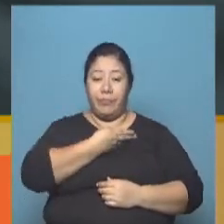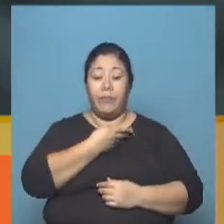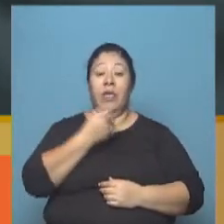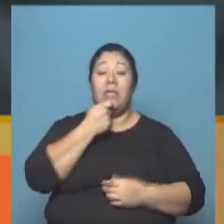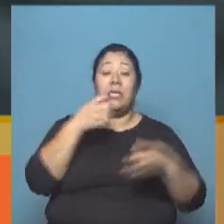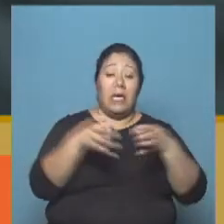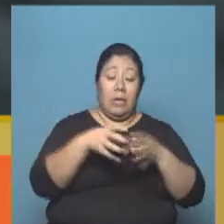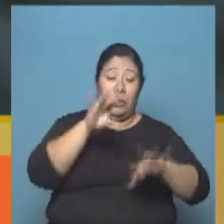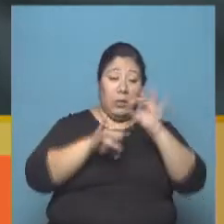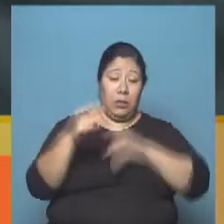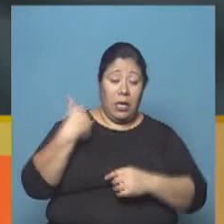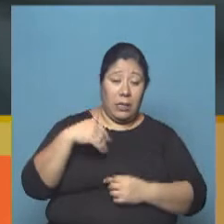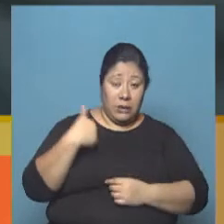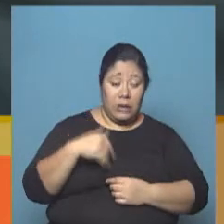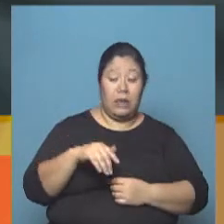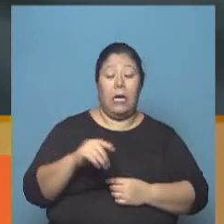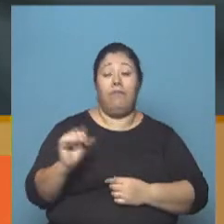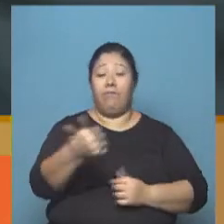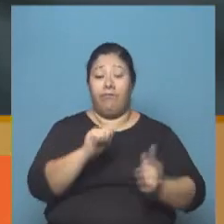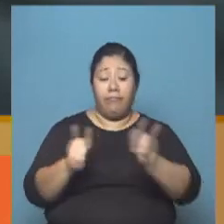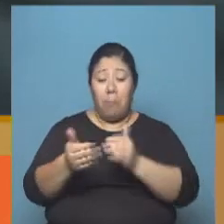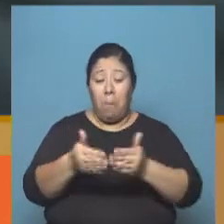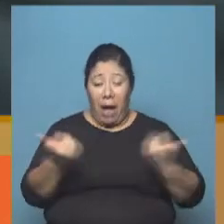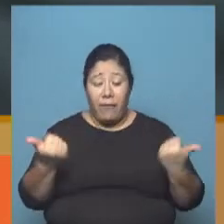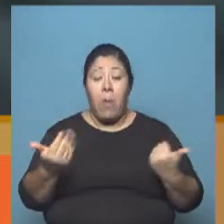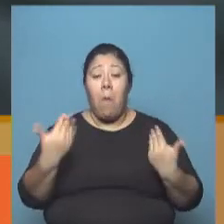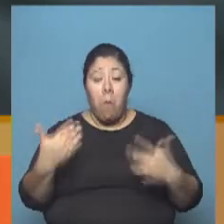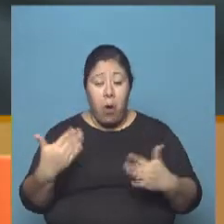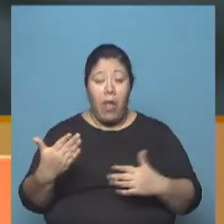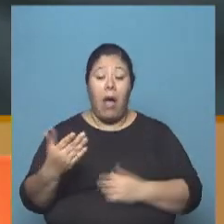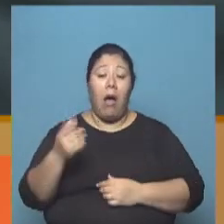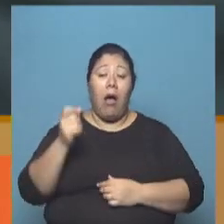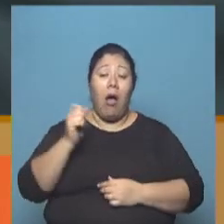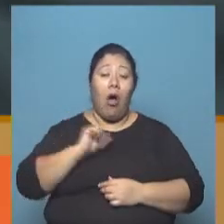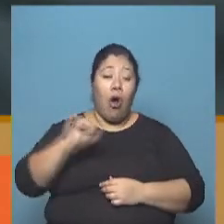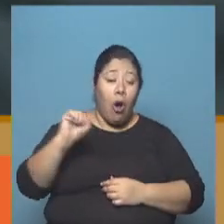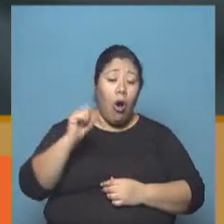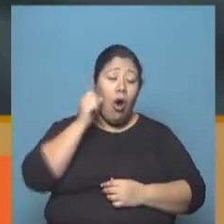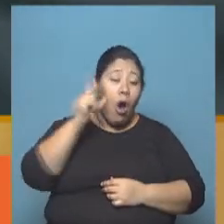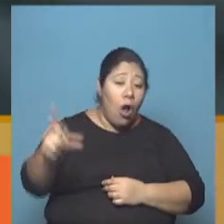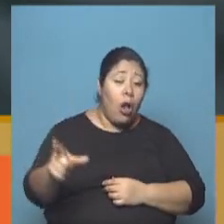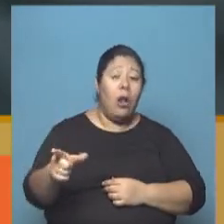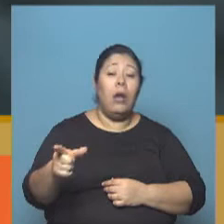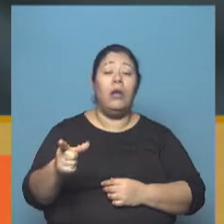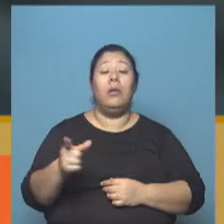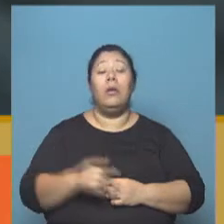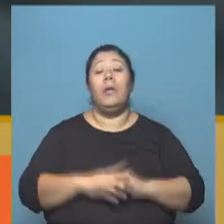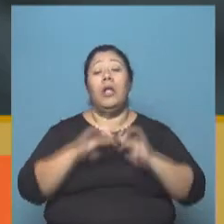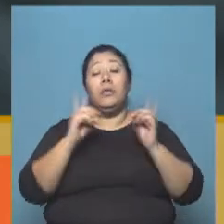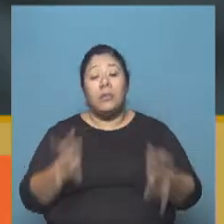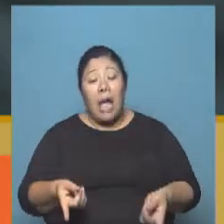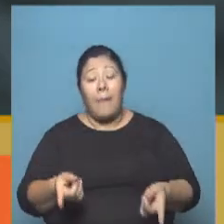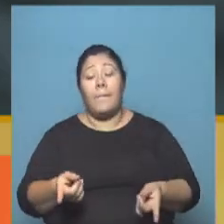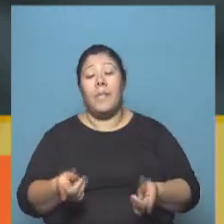pelota con precisión y con rapidez podemos encontrar esos espacios que evidentemente pueden llegar a ser chicos. Pero también hay que decir que en